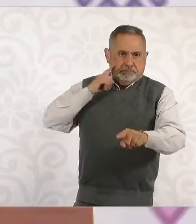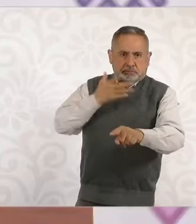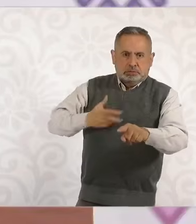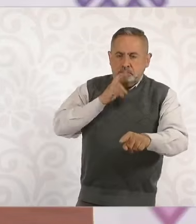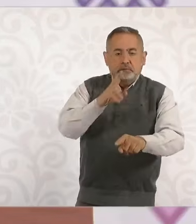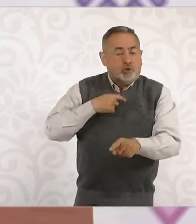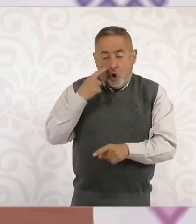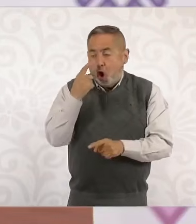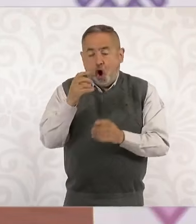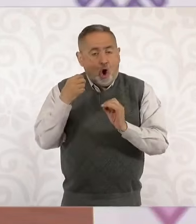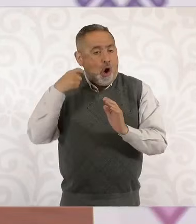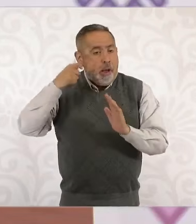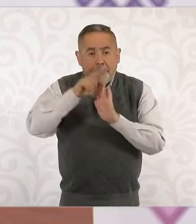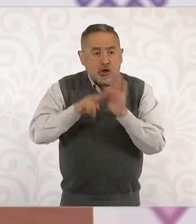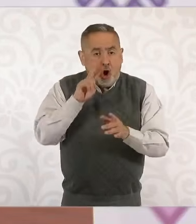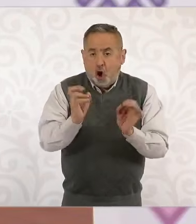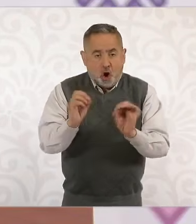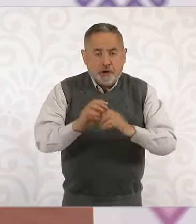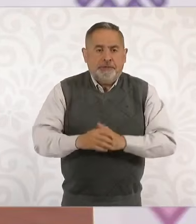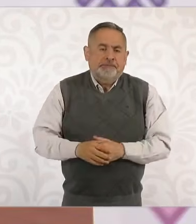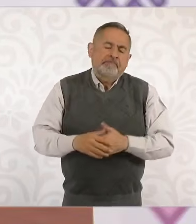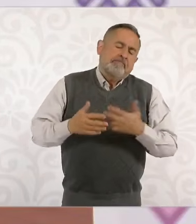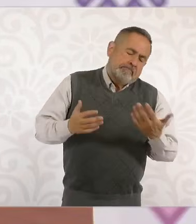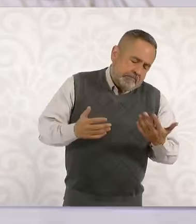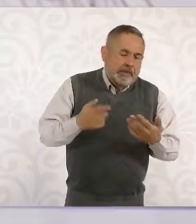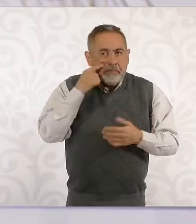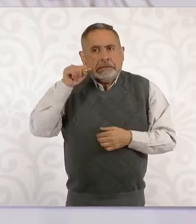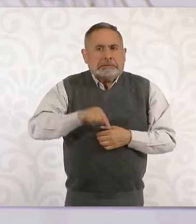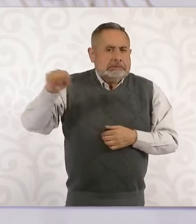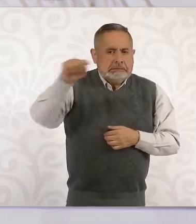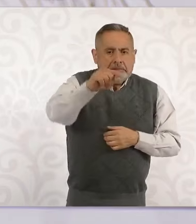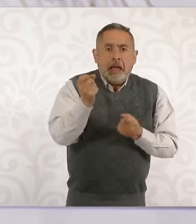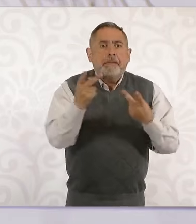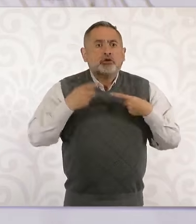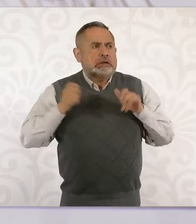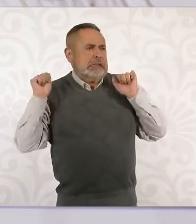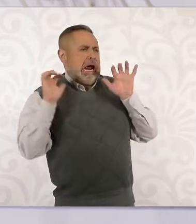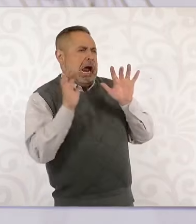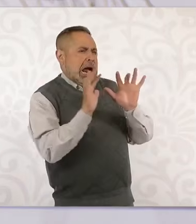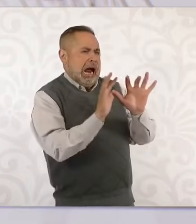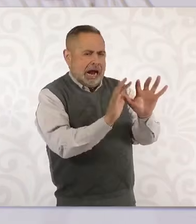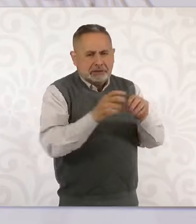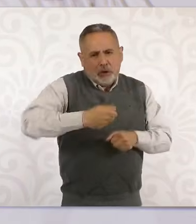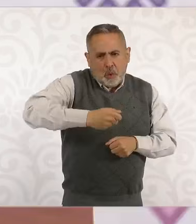mucho que pues la gente quiere saludarme y se empiezan a